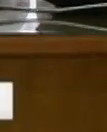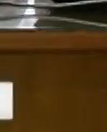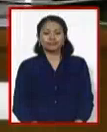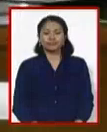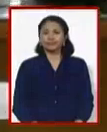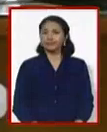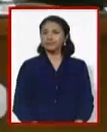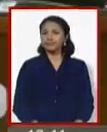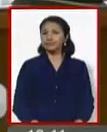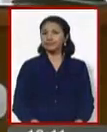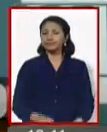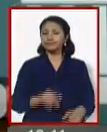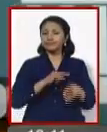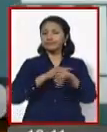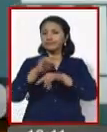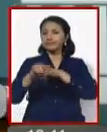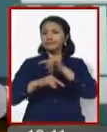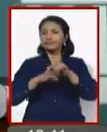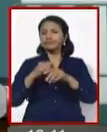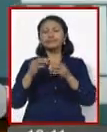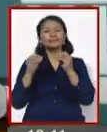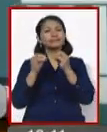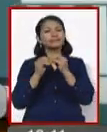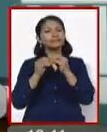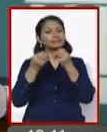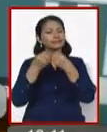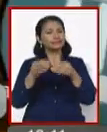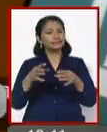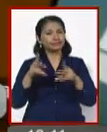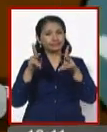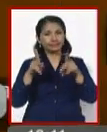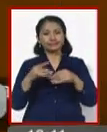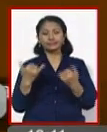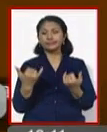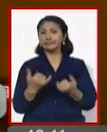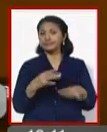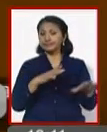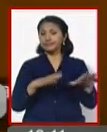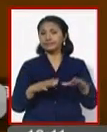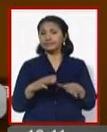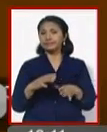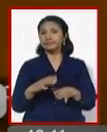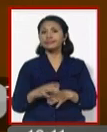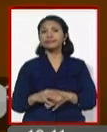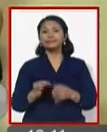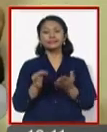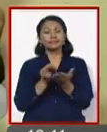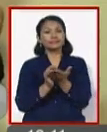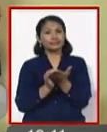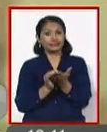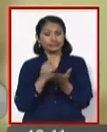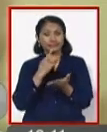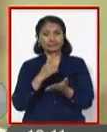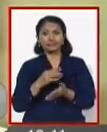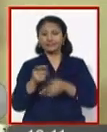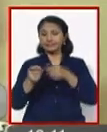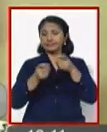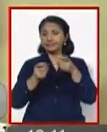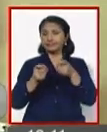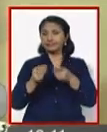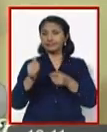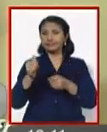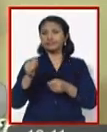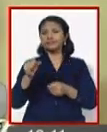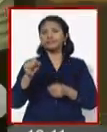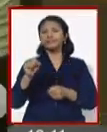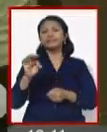asaltantes. Proliferan las estafas piramidales y cada vez caen más víctimas. Ahora lo hacen con la moneda virtual Bitcoin. La directora de la